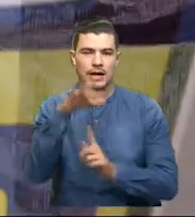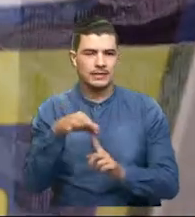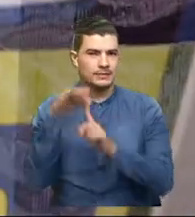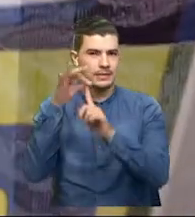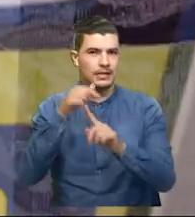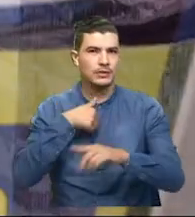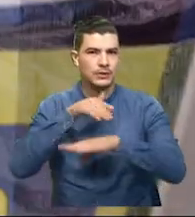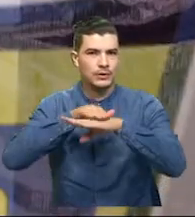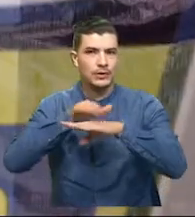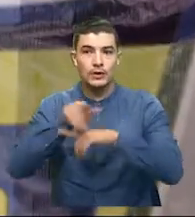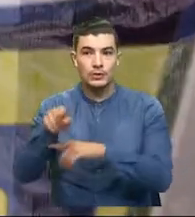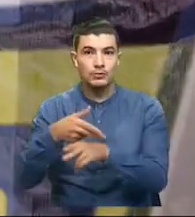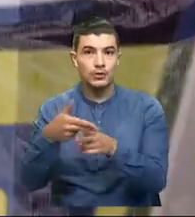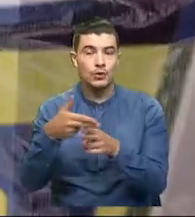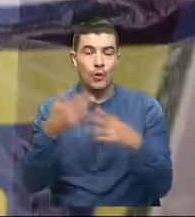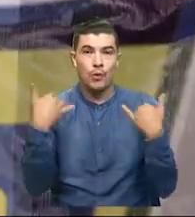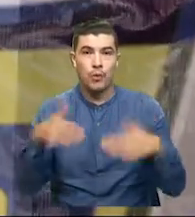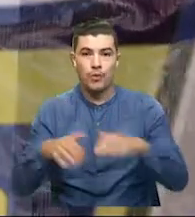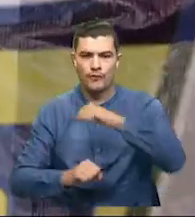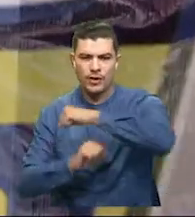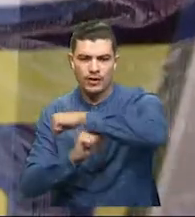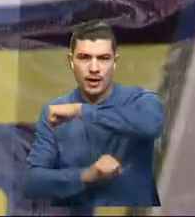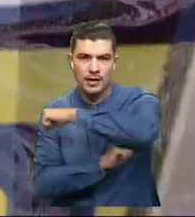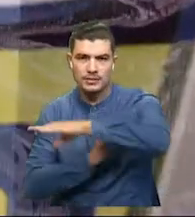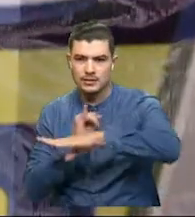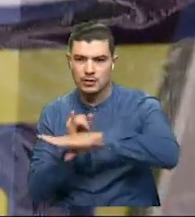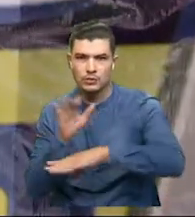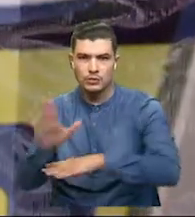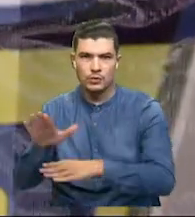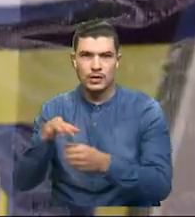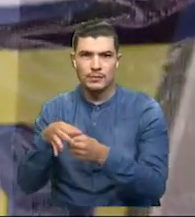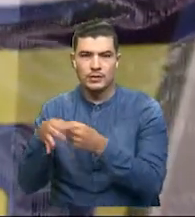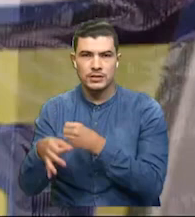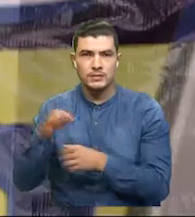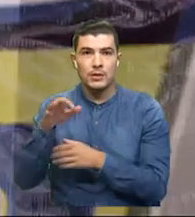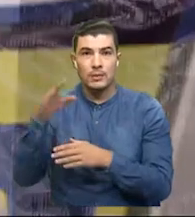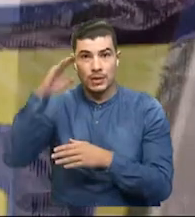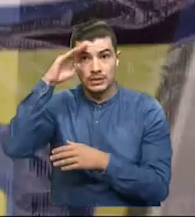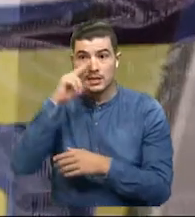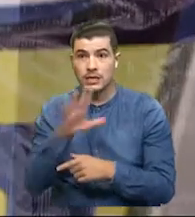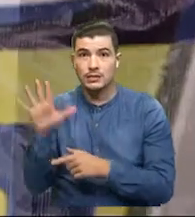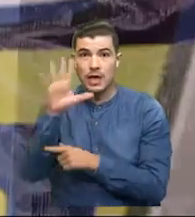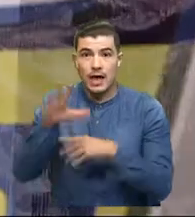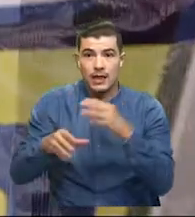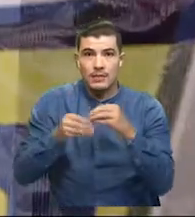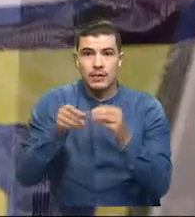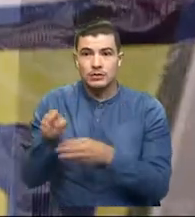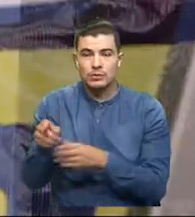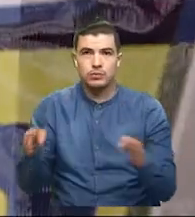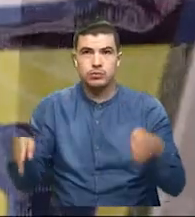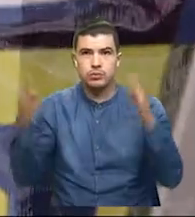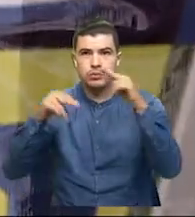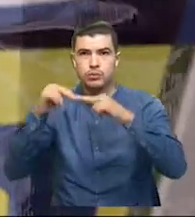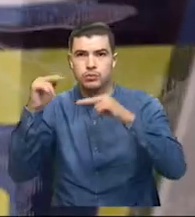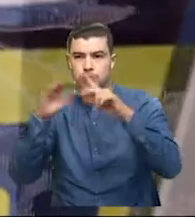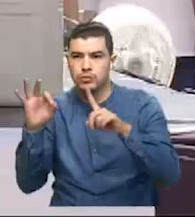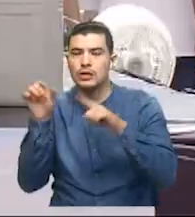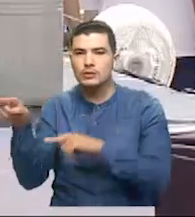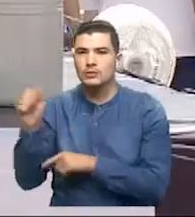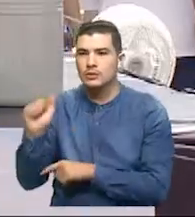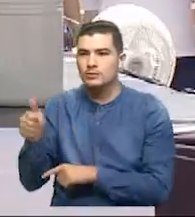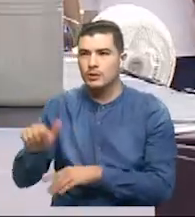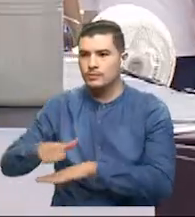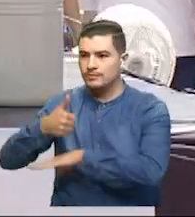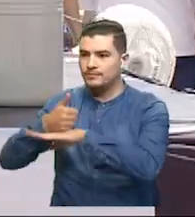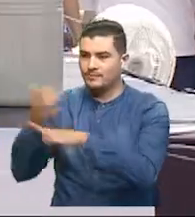que tenemos, y es que se va a fortalecer institucionalmente. Y adicional a eso vamos a tener un nuevo componente en Cimitarra, pero que sea mi querido el que lo cuente.